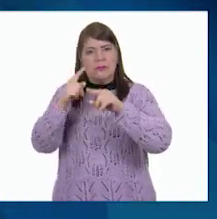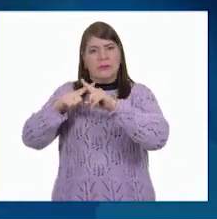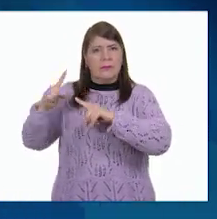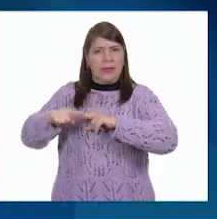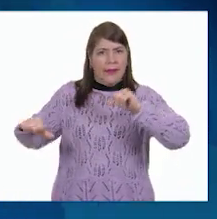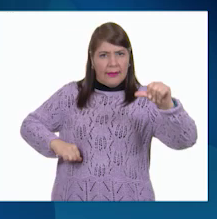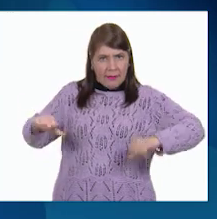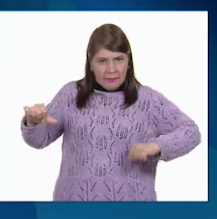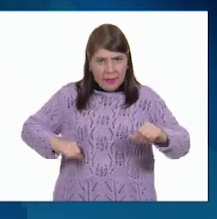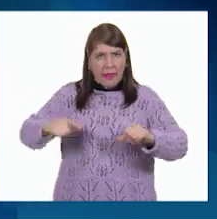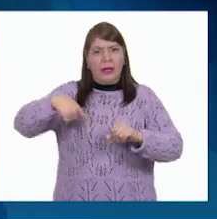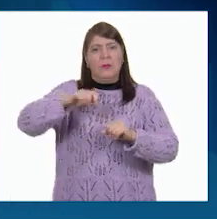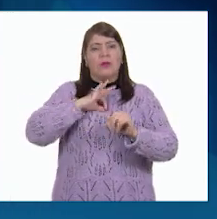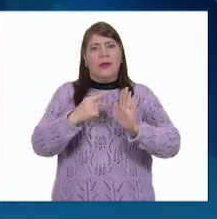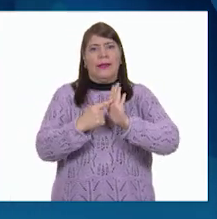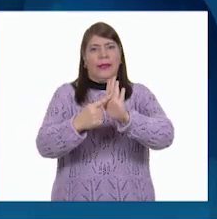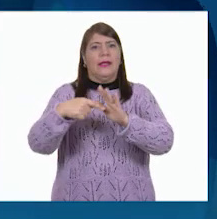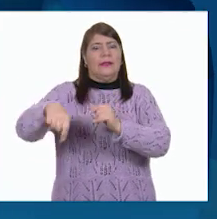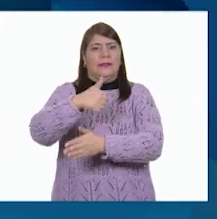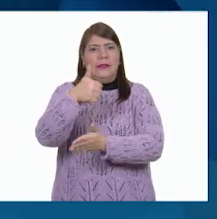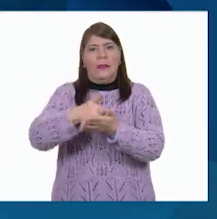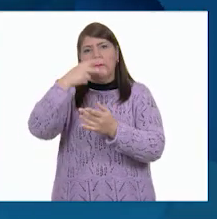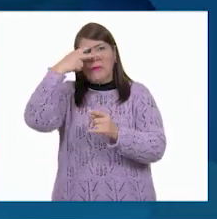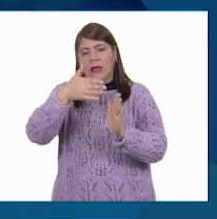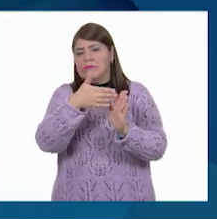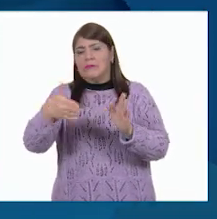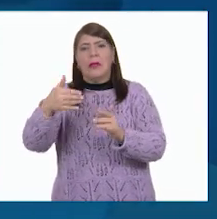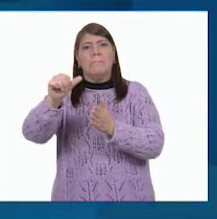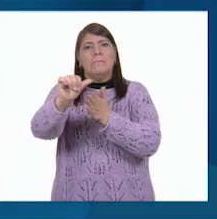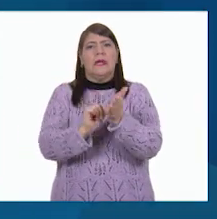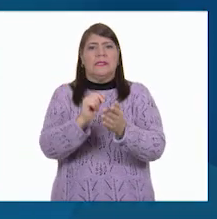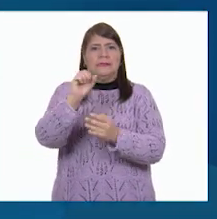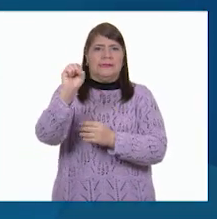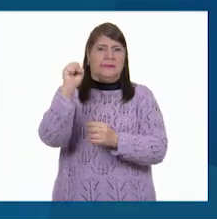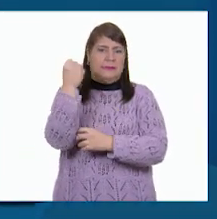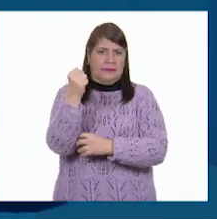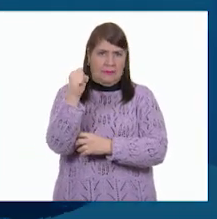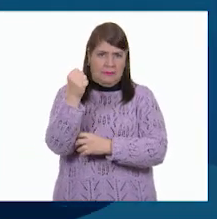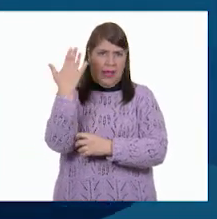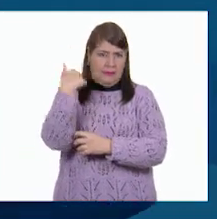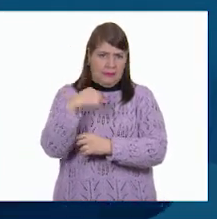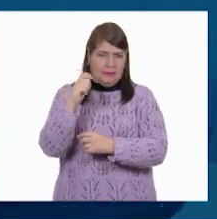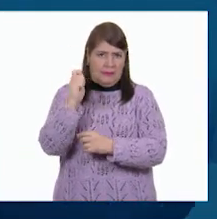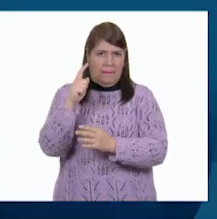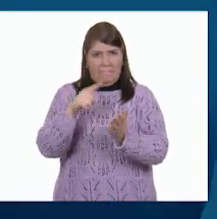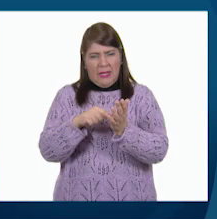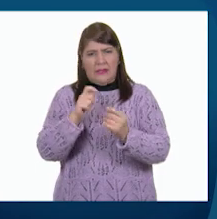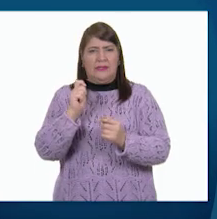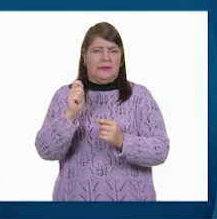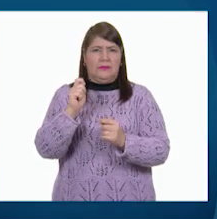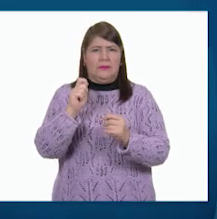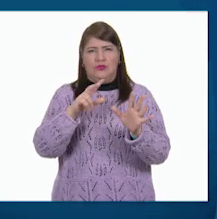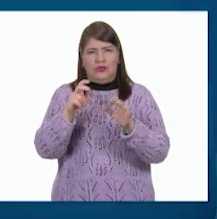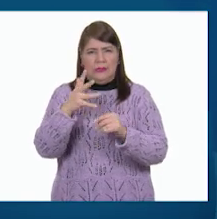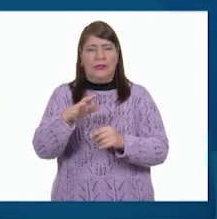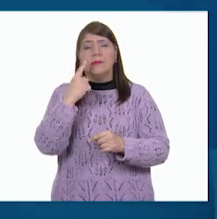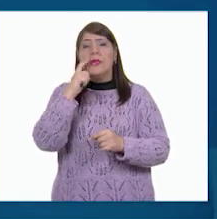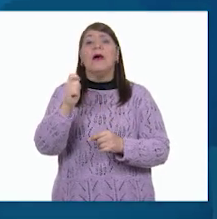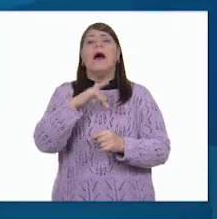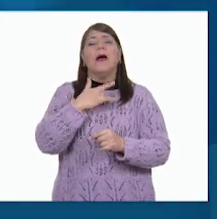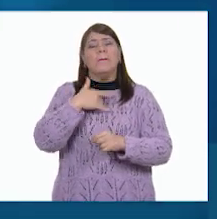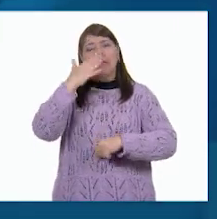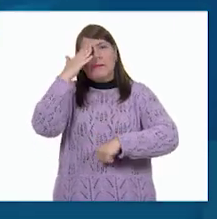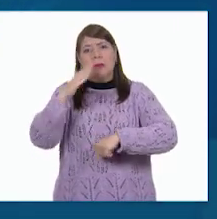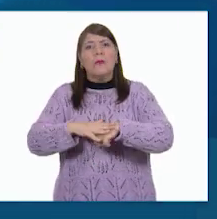que se presentarían en la Ciudad de México durante el mes de septiembre. El propósito era la consagración de los